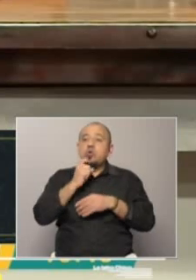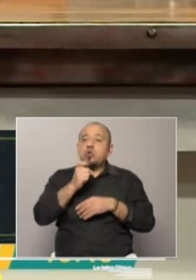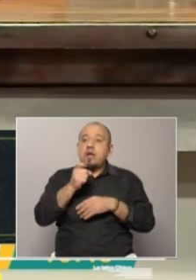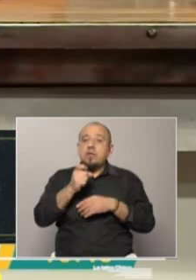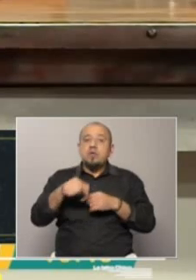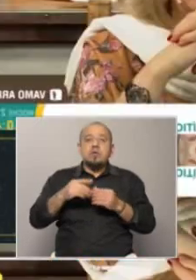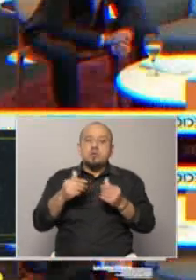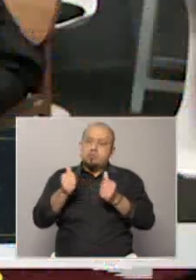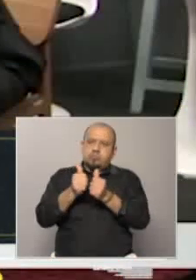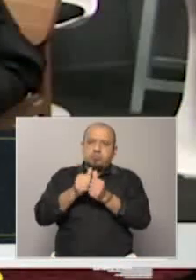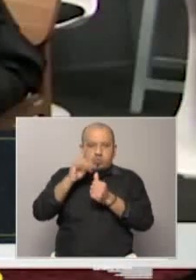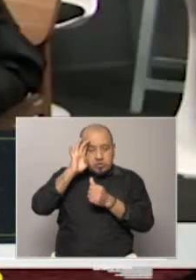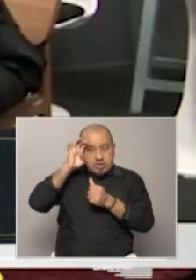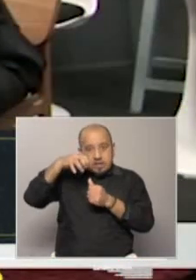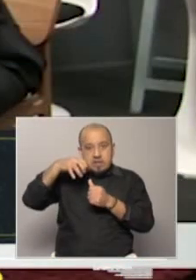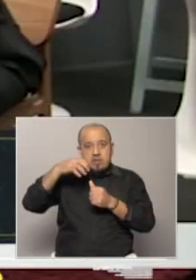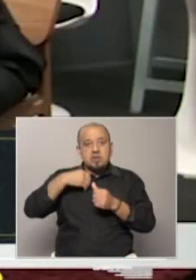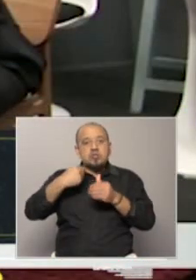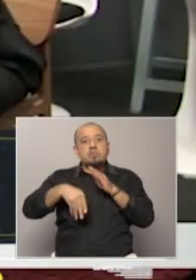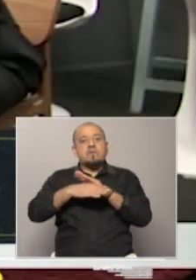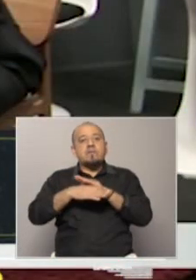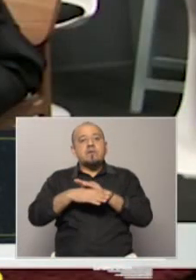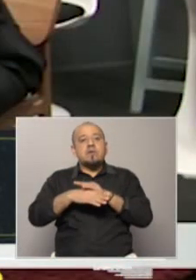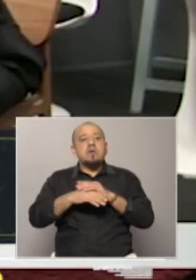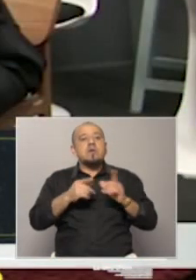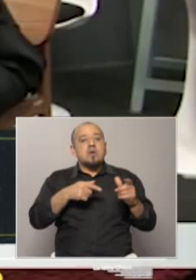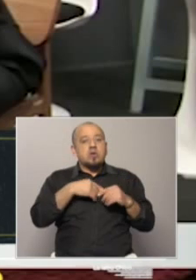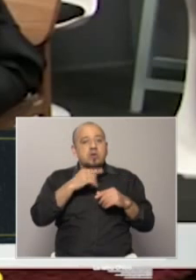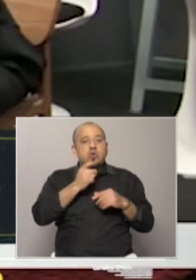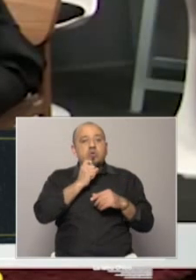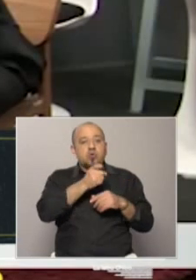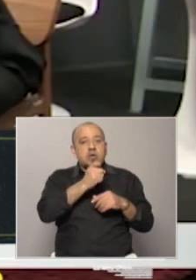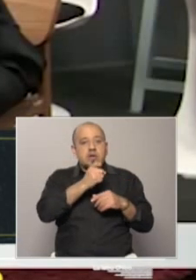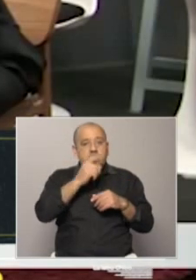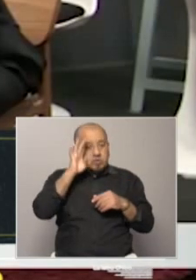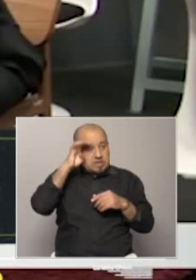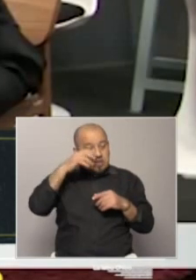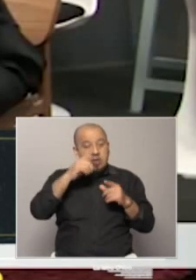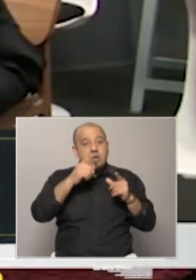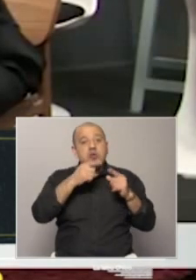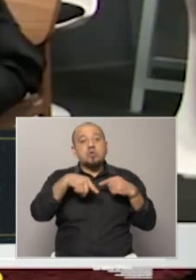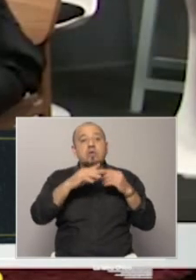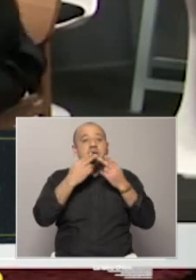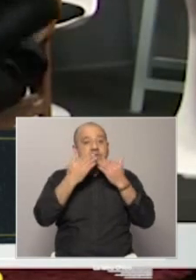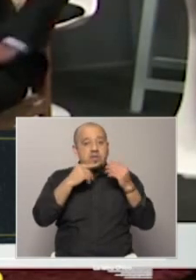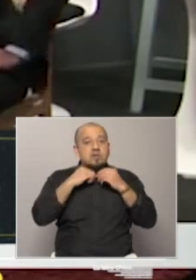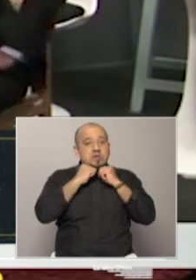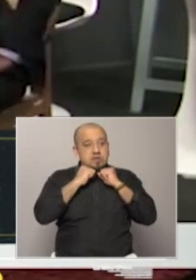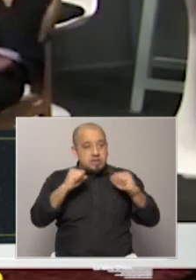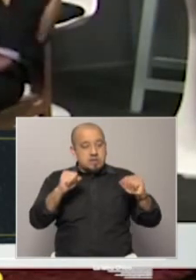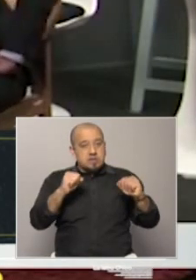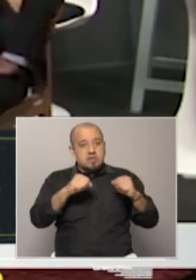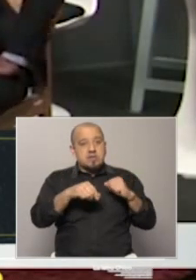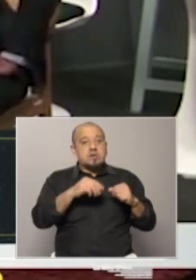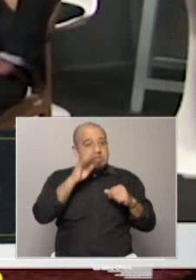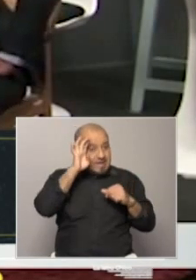morir con Sanguinetti. Yo me fui de la casa del partido por la puerta grande porque hablé con quienes tenía que hablar. Con el secretario general del partido, el